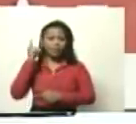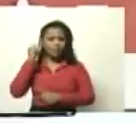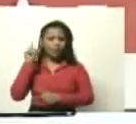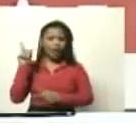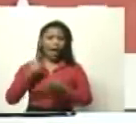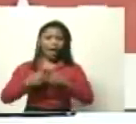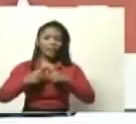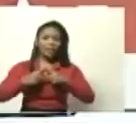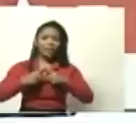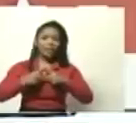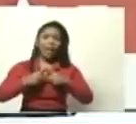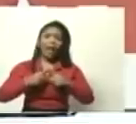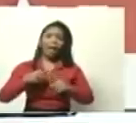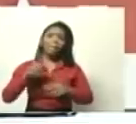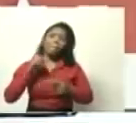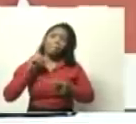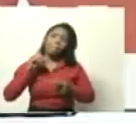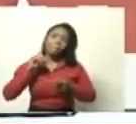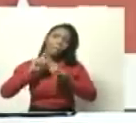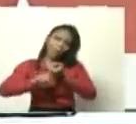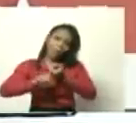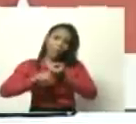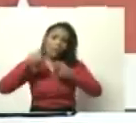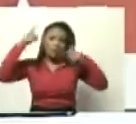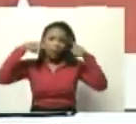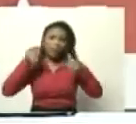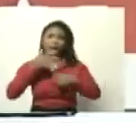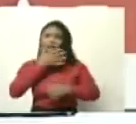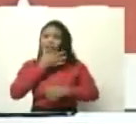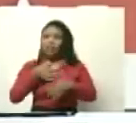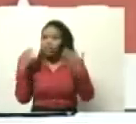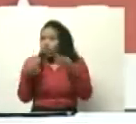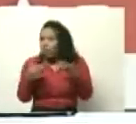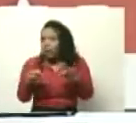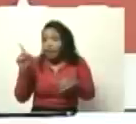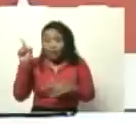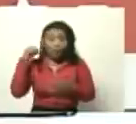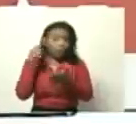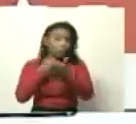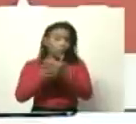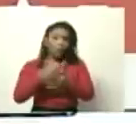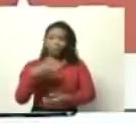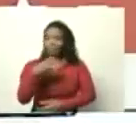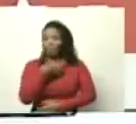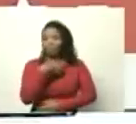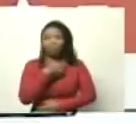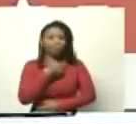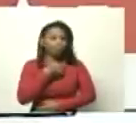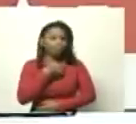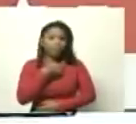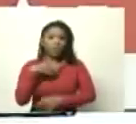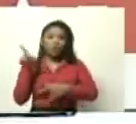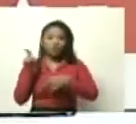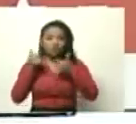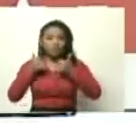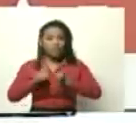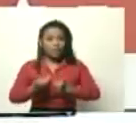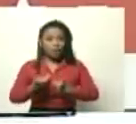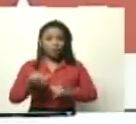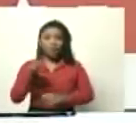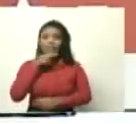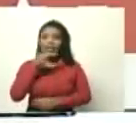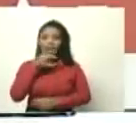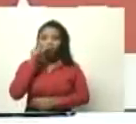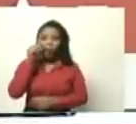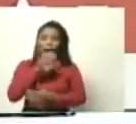una sencillez extraordinaria. Y bueno, luchó, no pudo. A sus hijos y a sus nietos